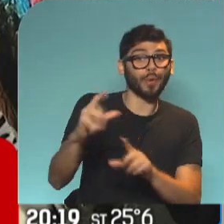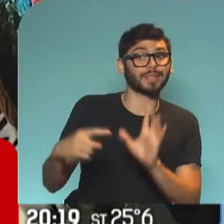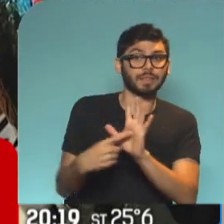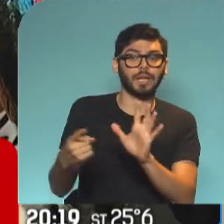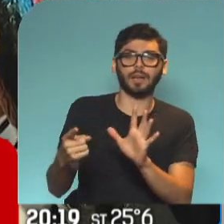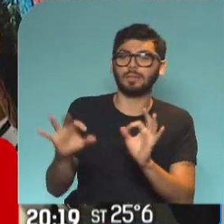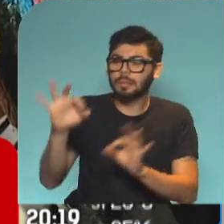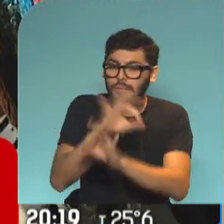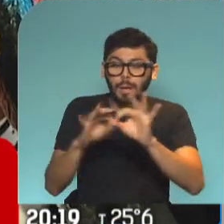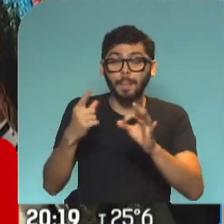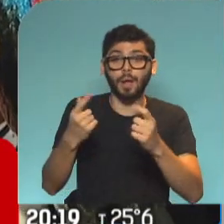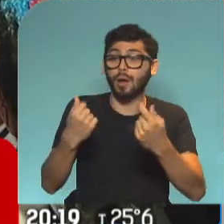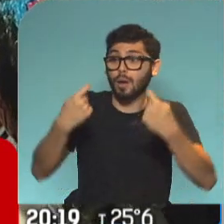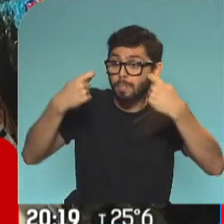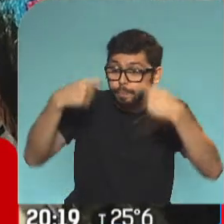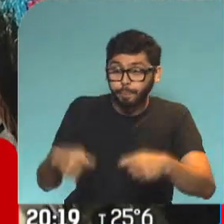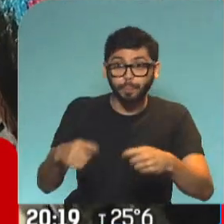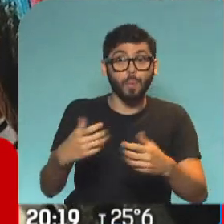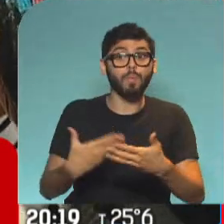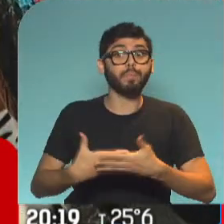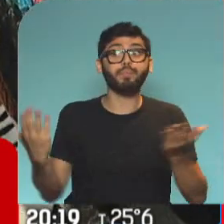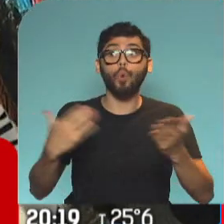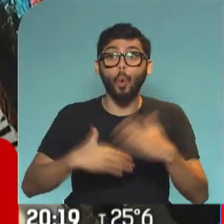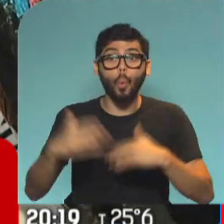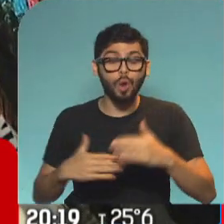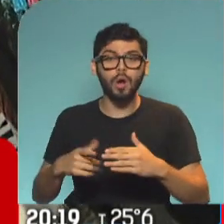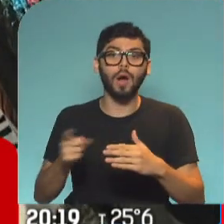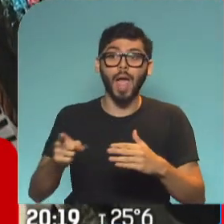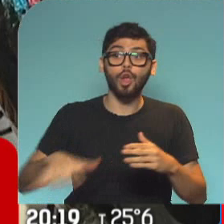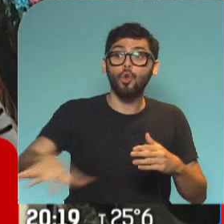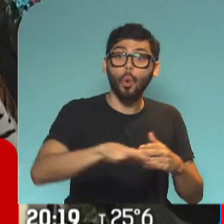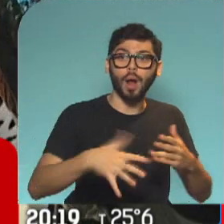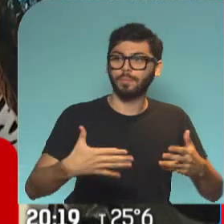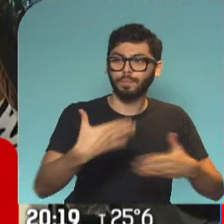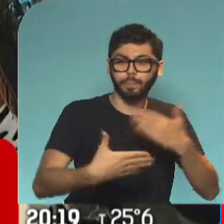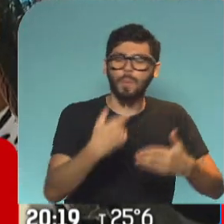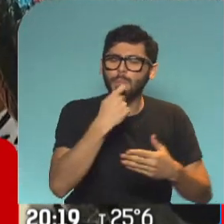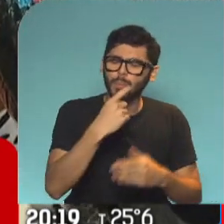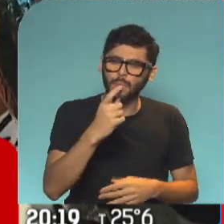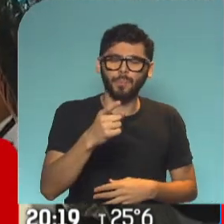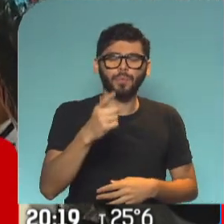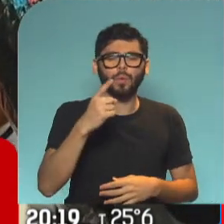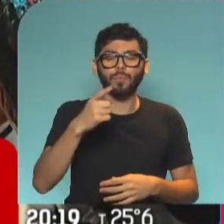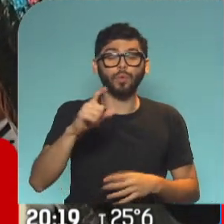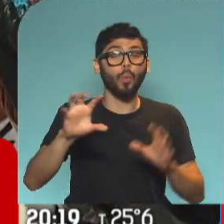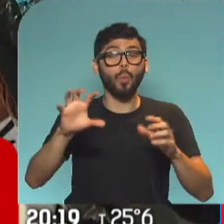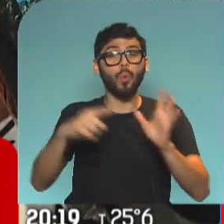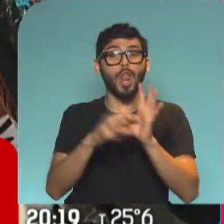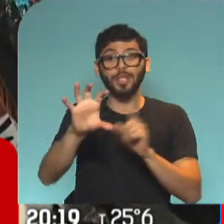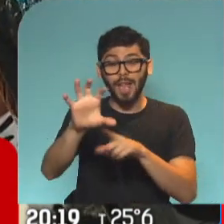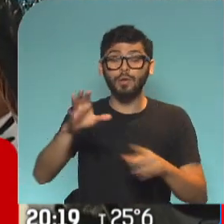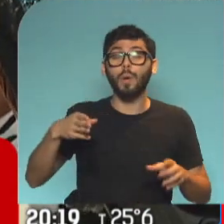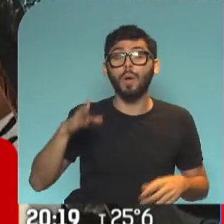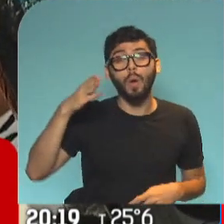una inversión enorme en obra pública que ponga activa todas las regiones. Mire, cuando usted anda por el interior, si ve el estado de los